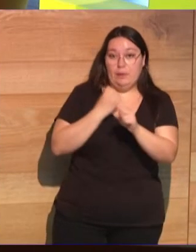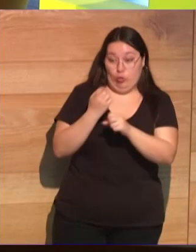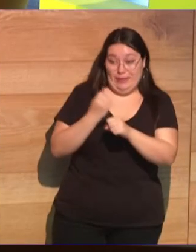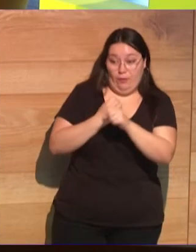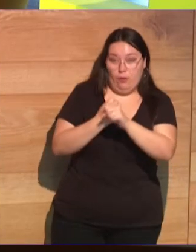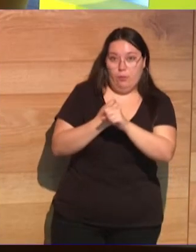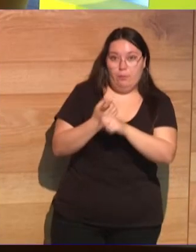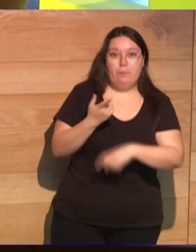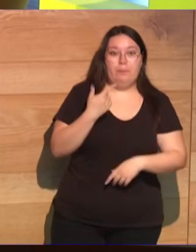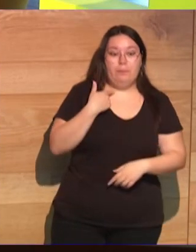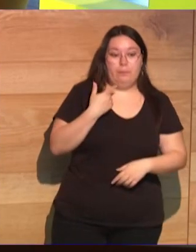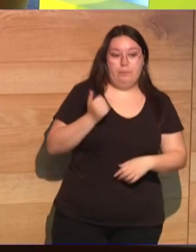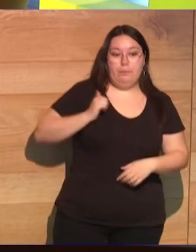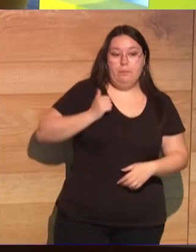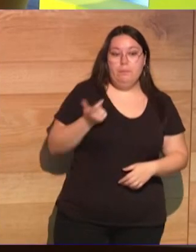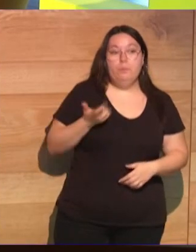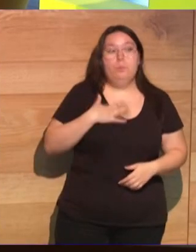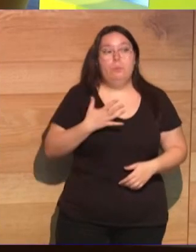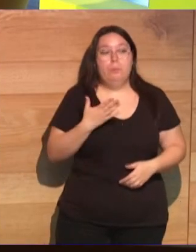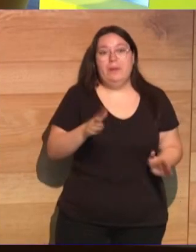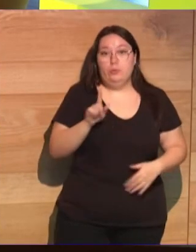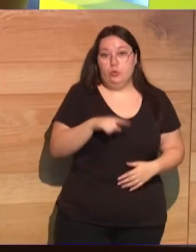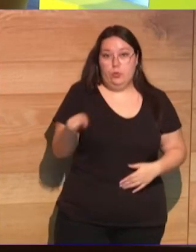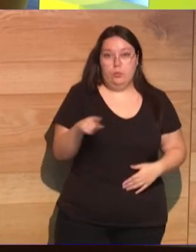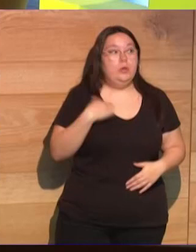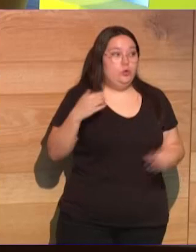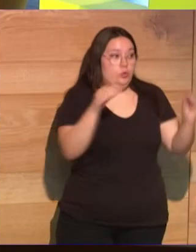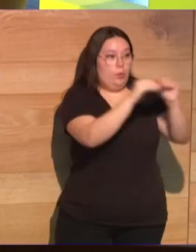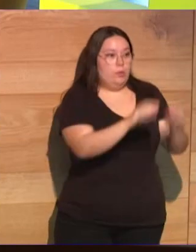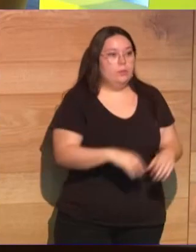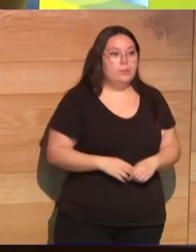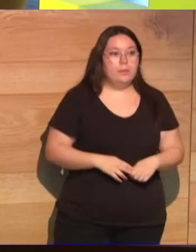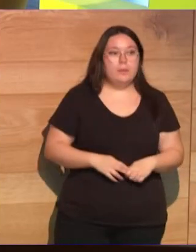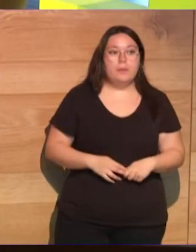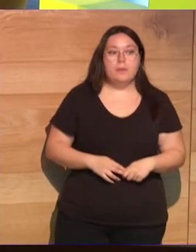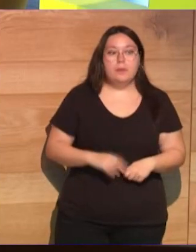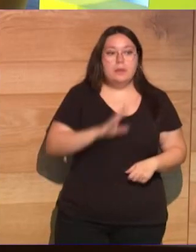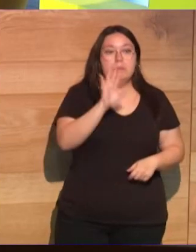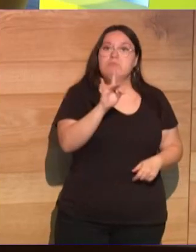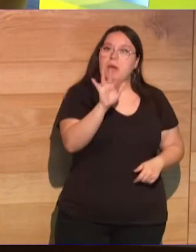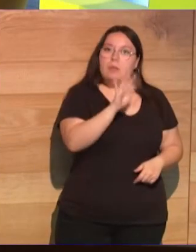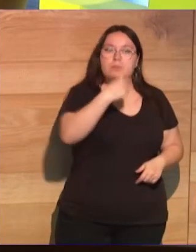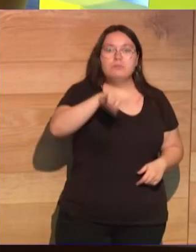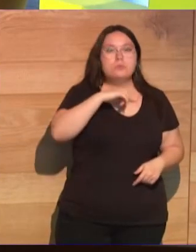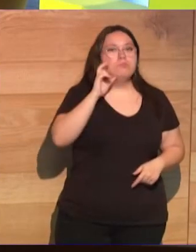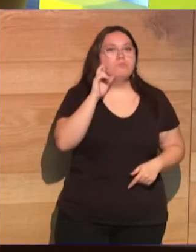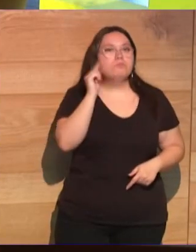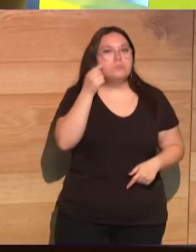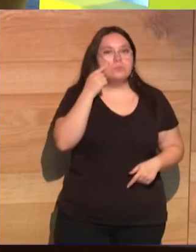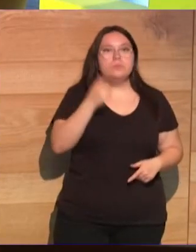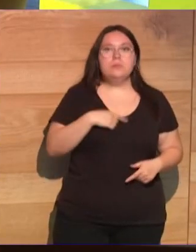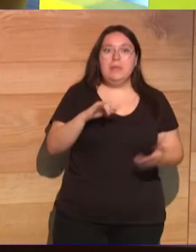trabajo. Pero vamos, estoy de acuerdo, ¿eh? Sí, además estamos viendo que la